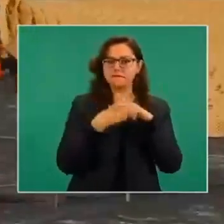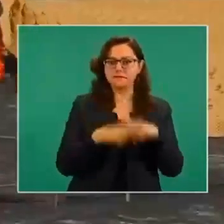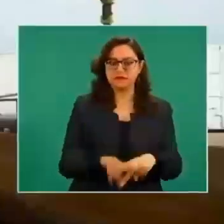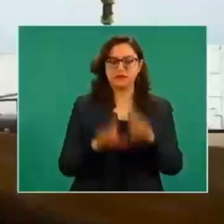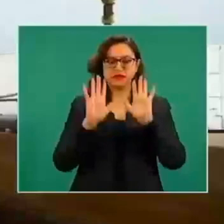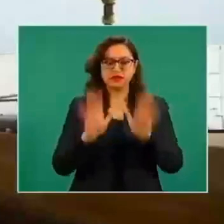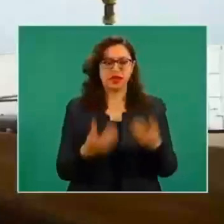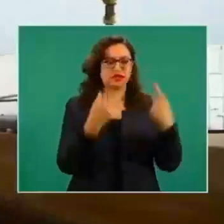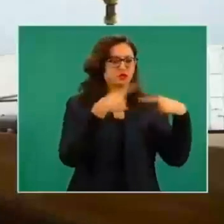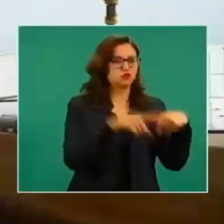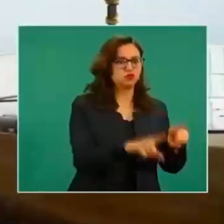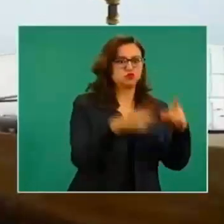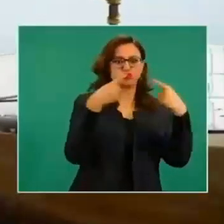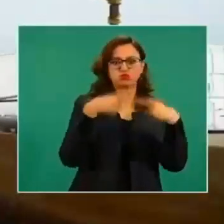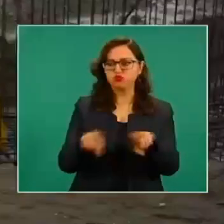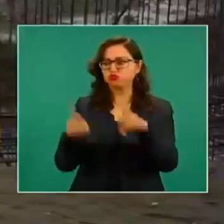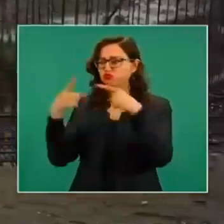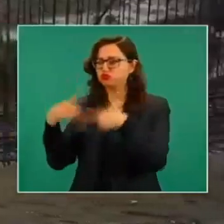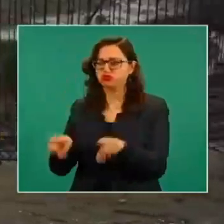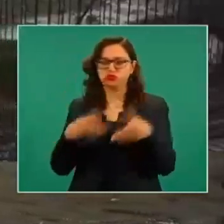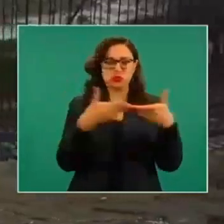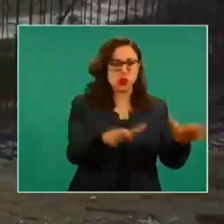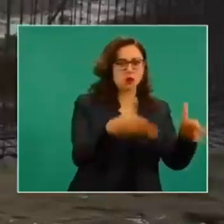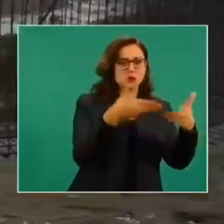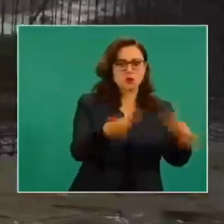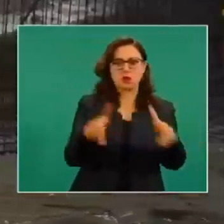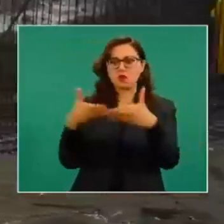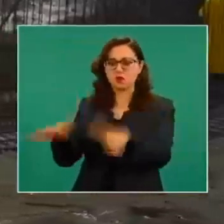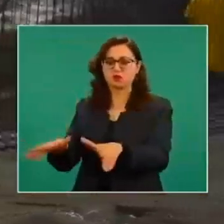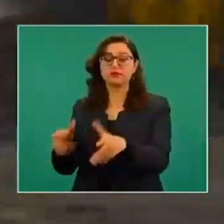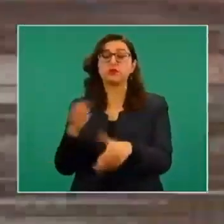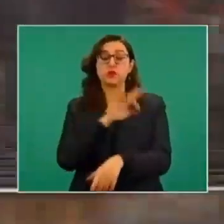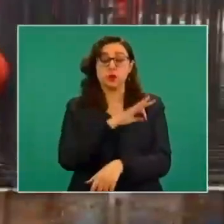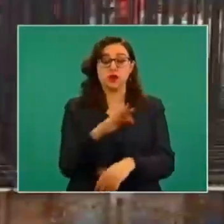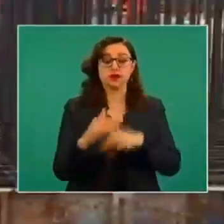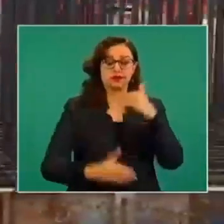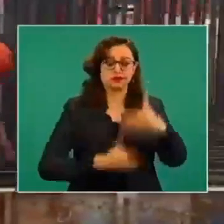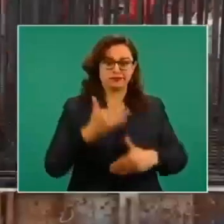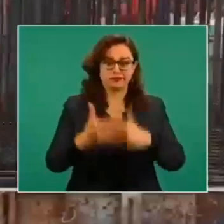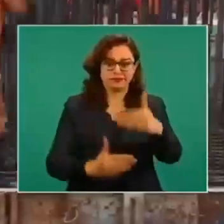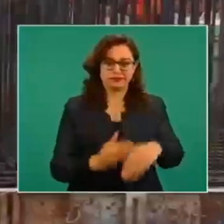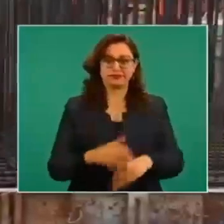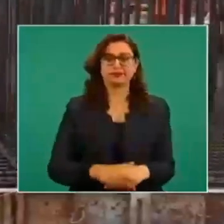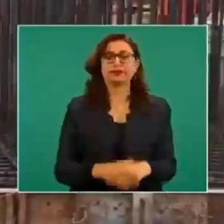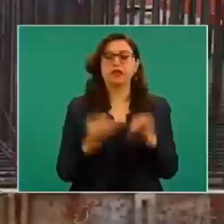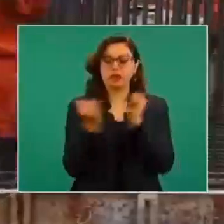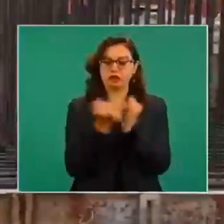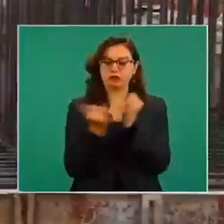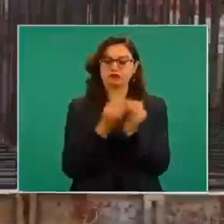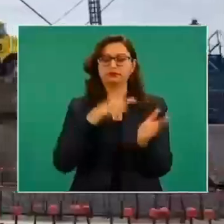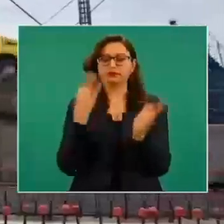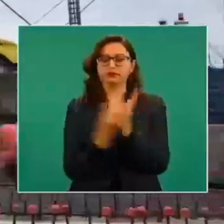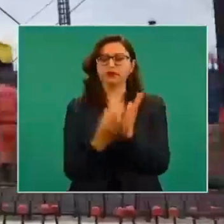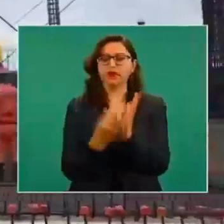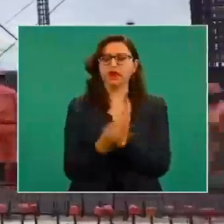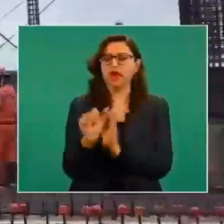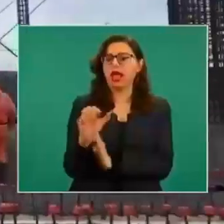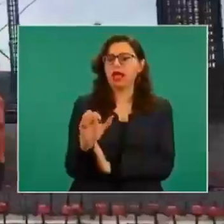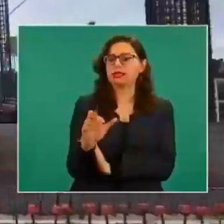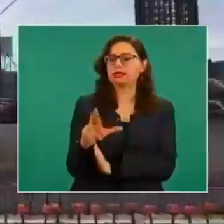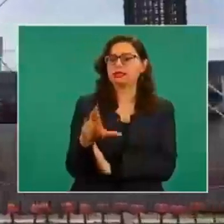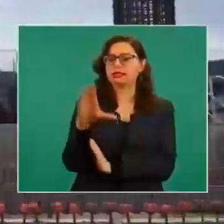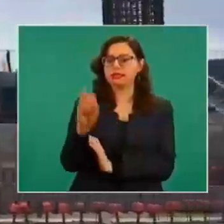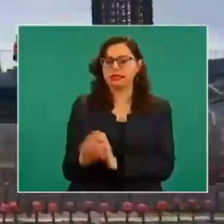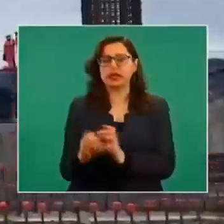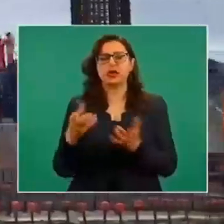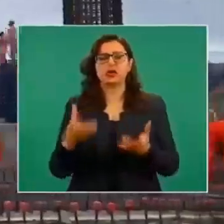de construcción multiplica la cobertura en cada una de las plantas químicas. Se continúa con el armado de acero, simbra y vaciado de concreto en racks de